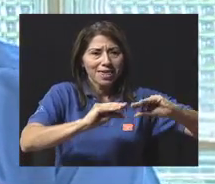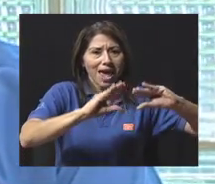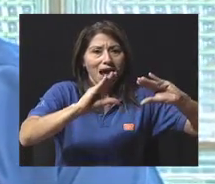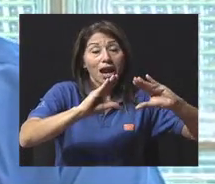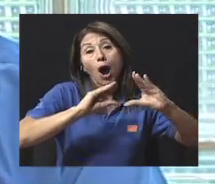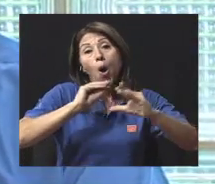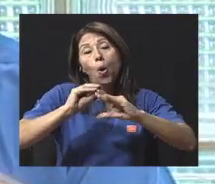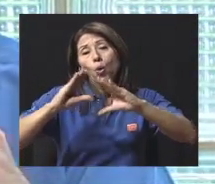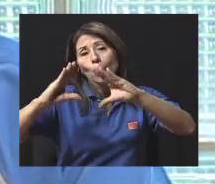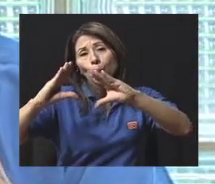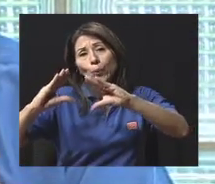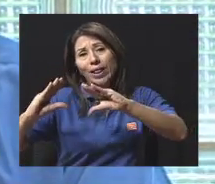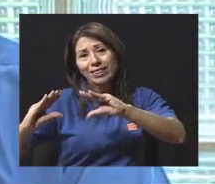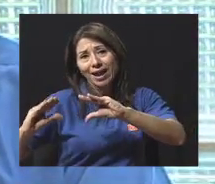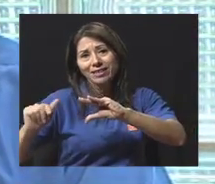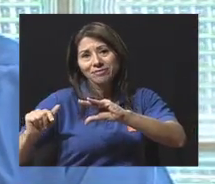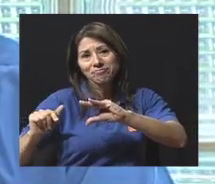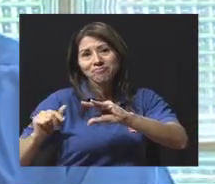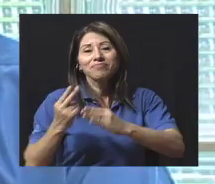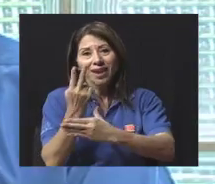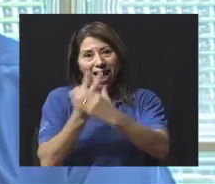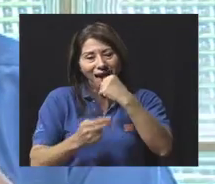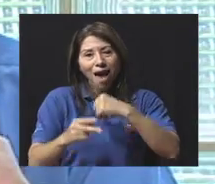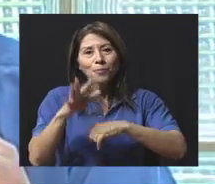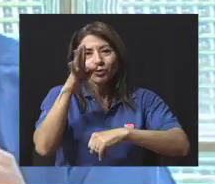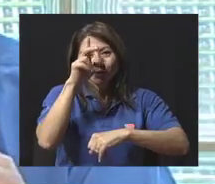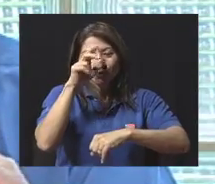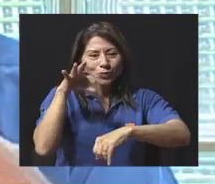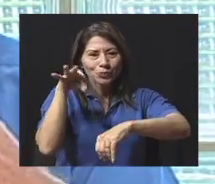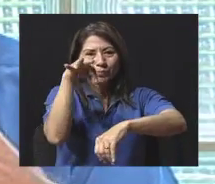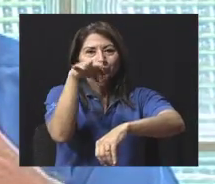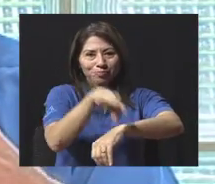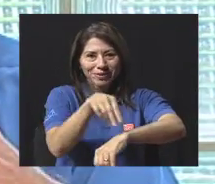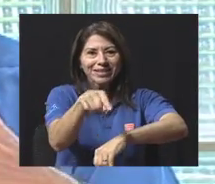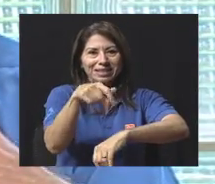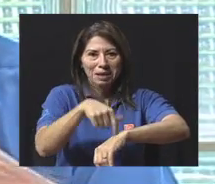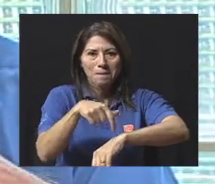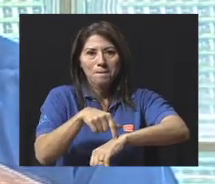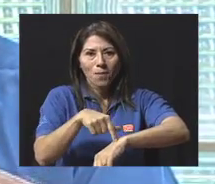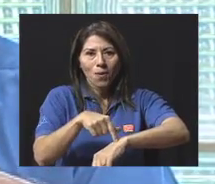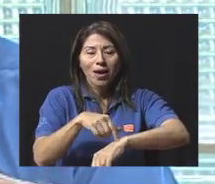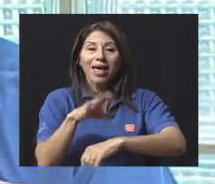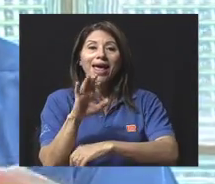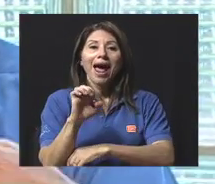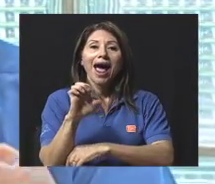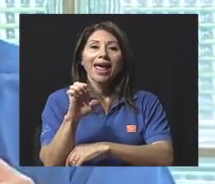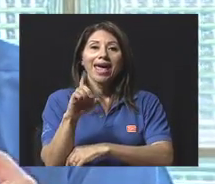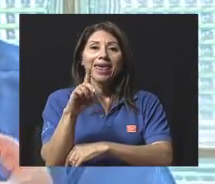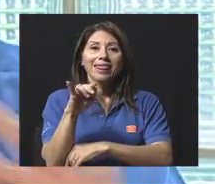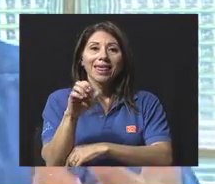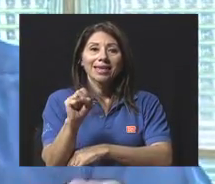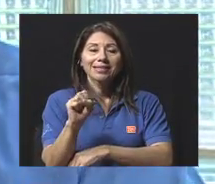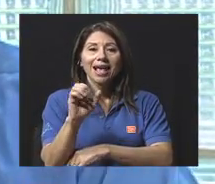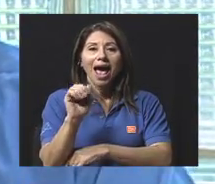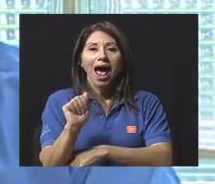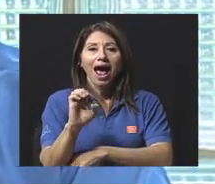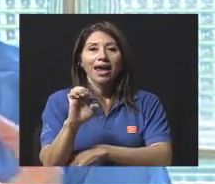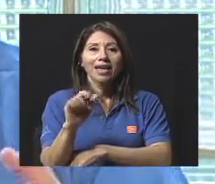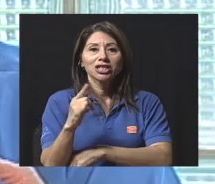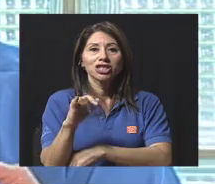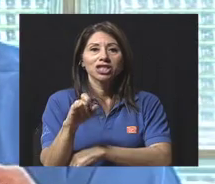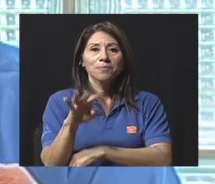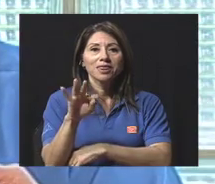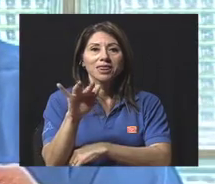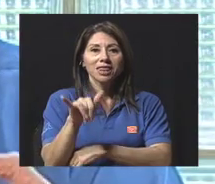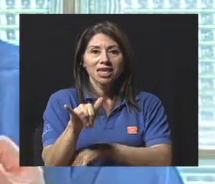de la tarde ambas especies en el caso de ad gpti hay mayor dependencia de lo que es el ambiente